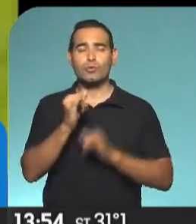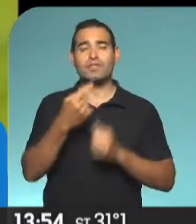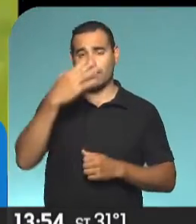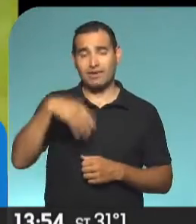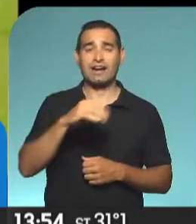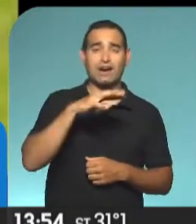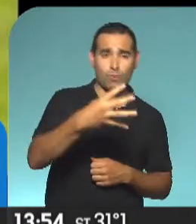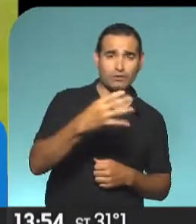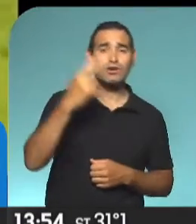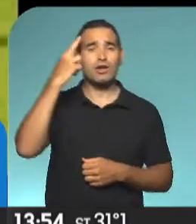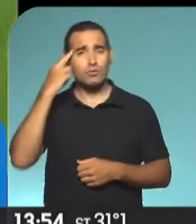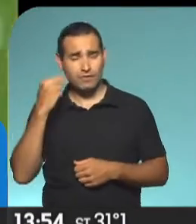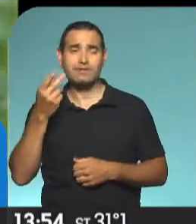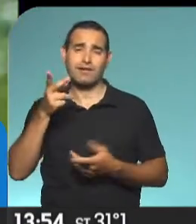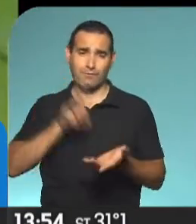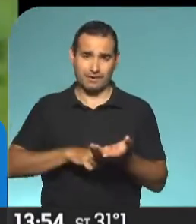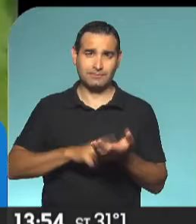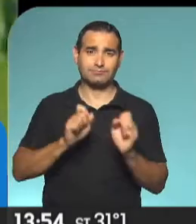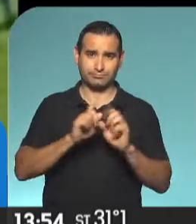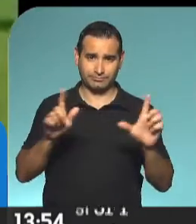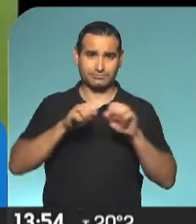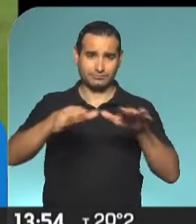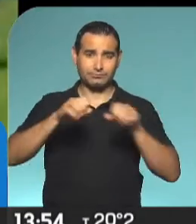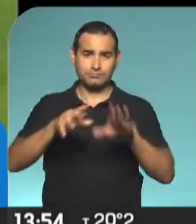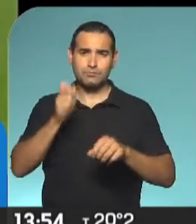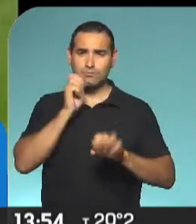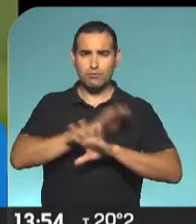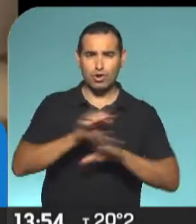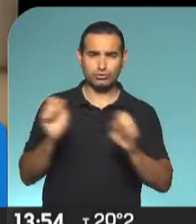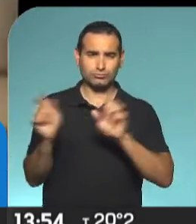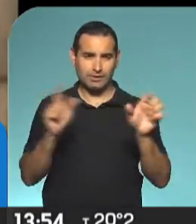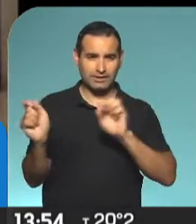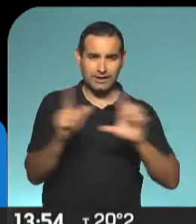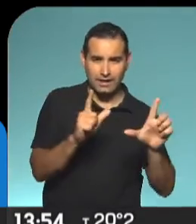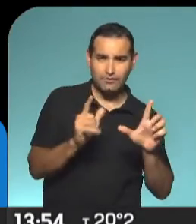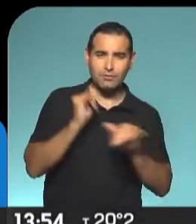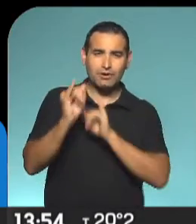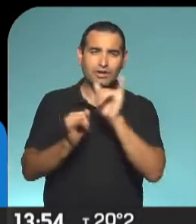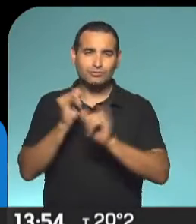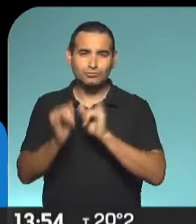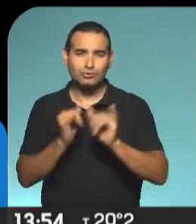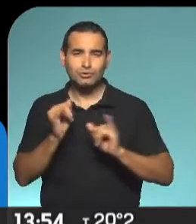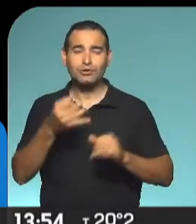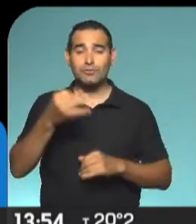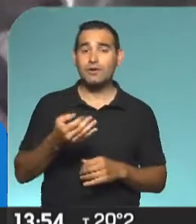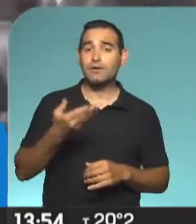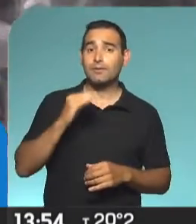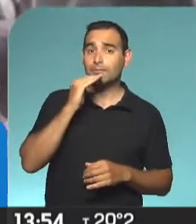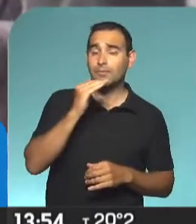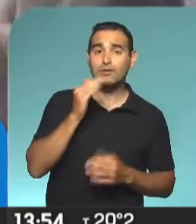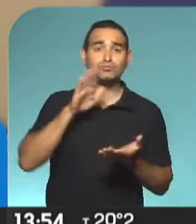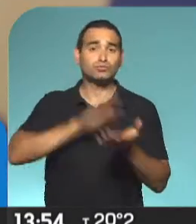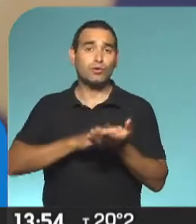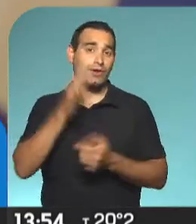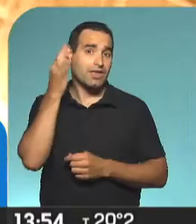las 21:30. Maravilloso, no solo por las imágenes, sino por el abordaje, la claridad de Stan Reiber hablando de Diego, que